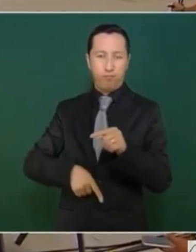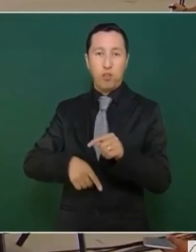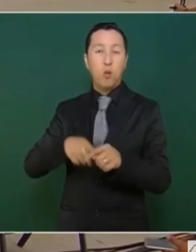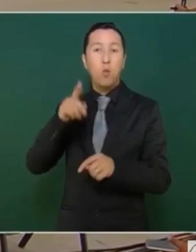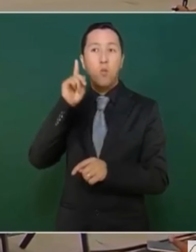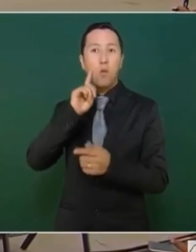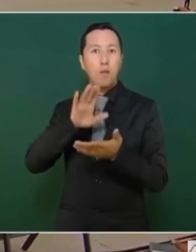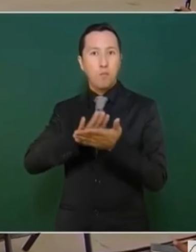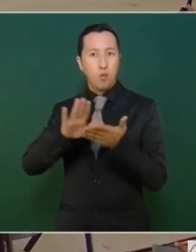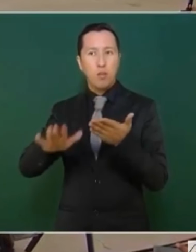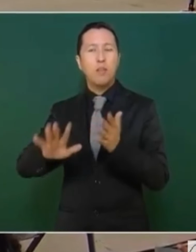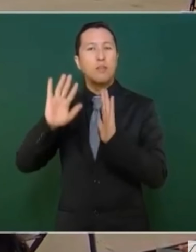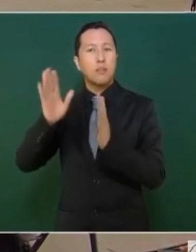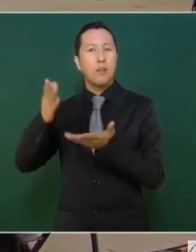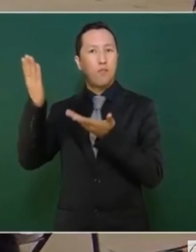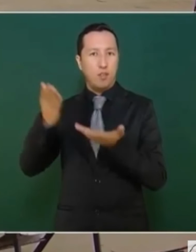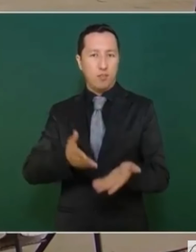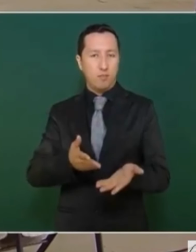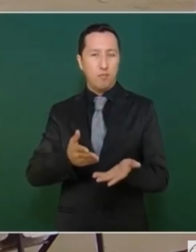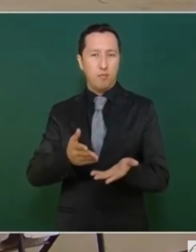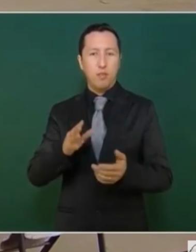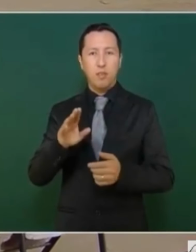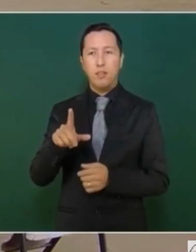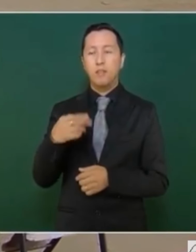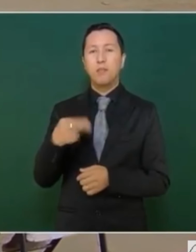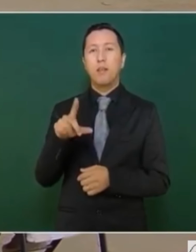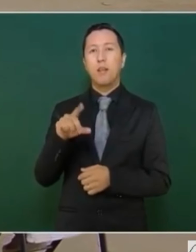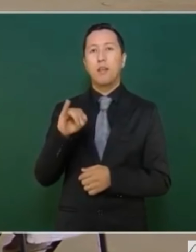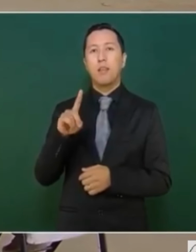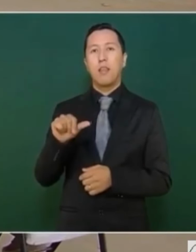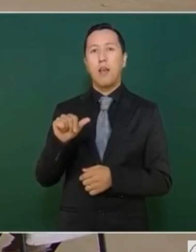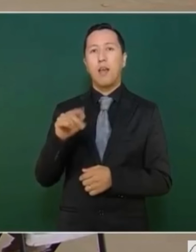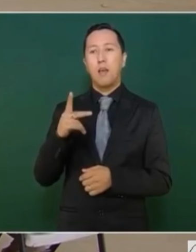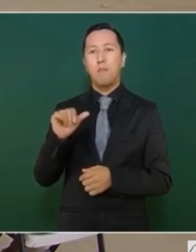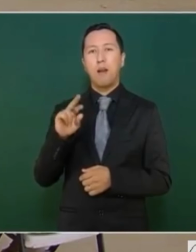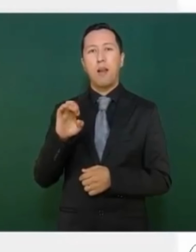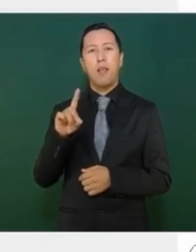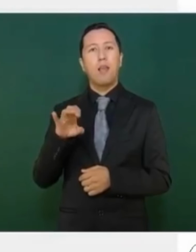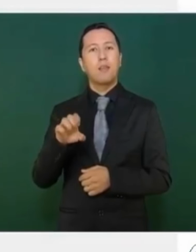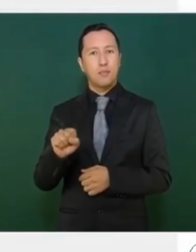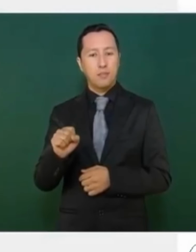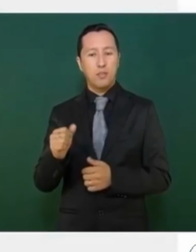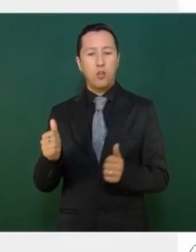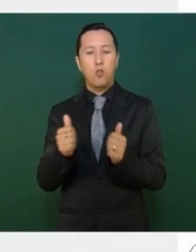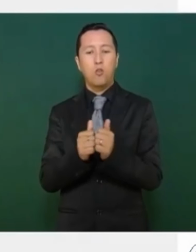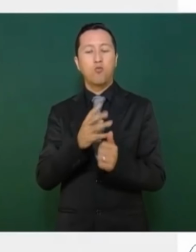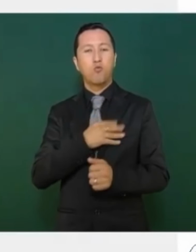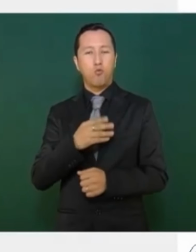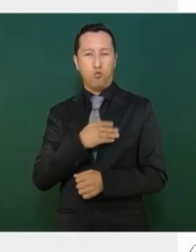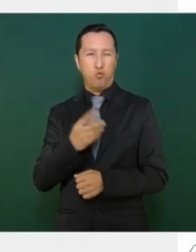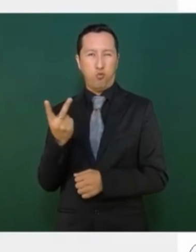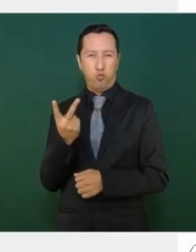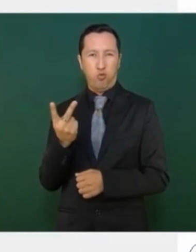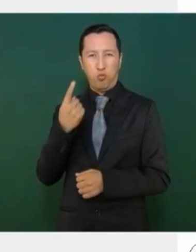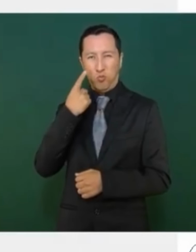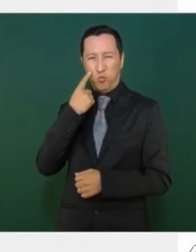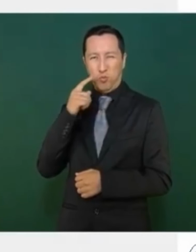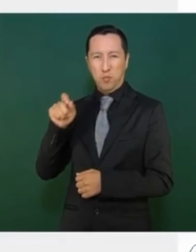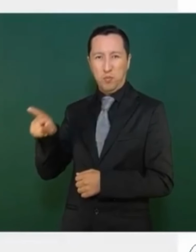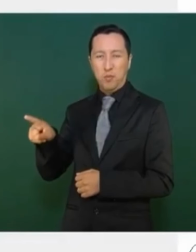Lilia Paredes con sus dos hijos, con Arnold y Alondra